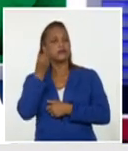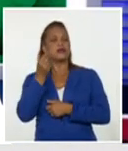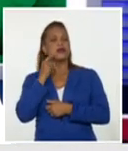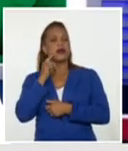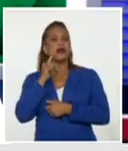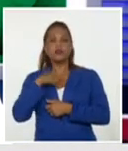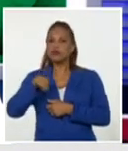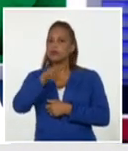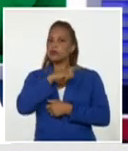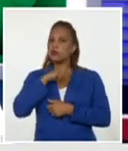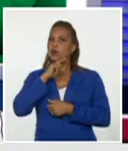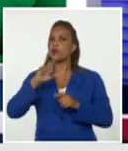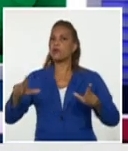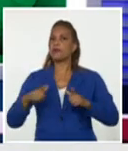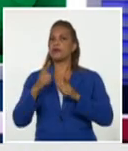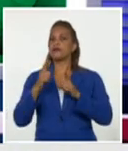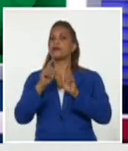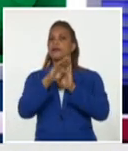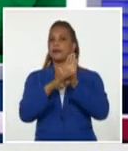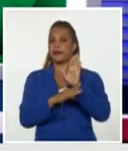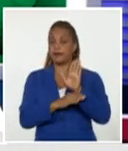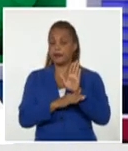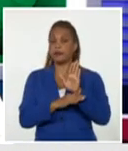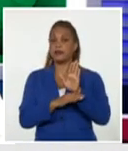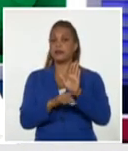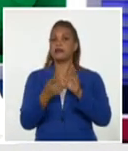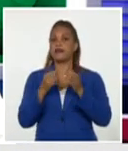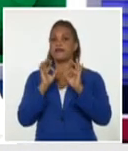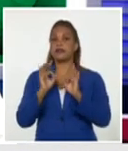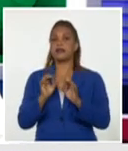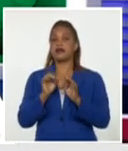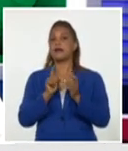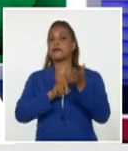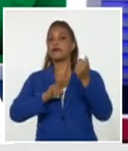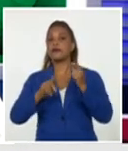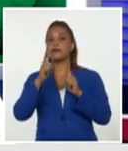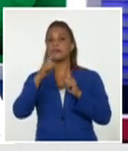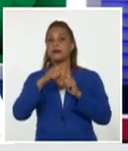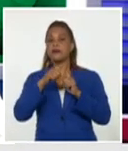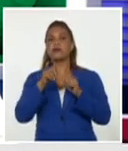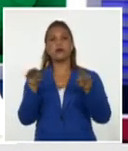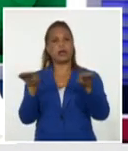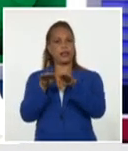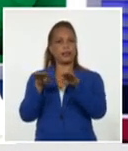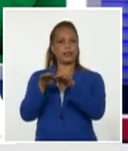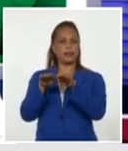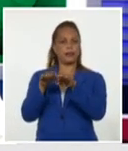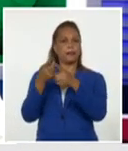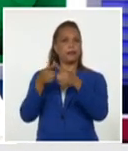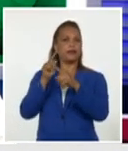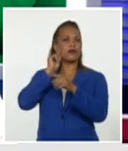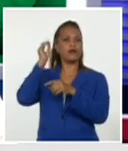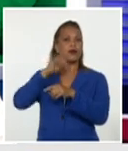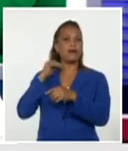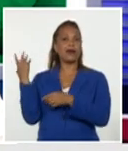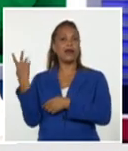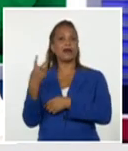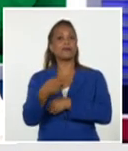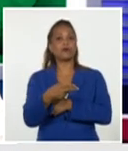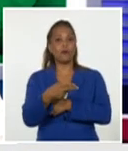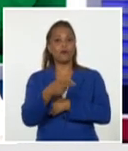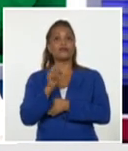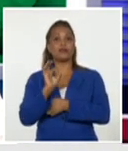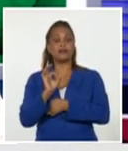Defensa, porque indiscutiblemente es una provincia con una estabilidad, pero sabemos que hay que atajarlo, como se dice en